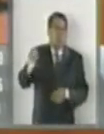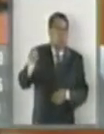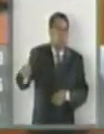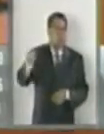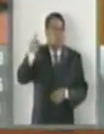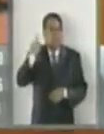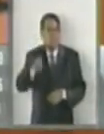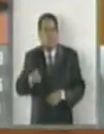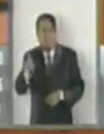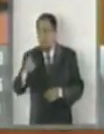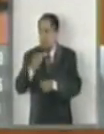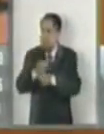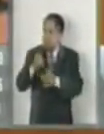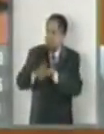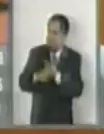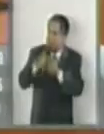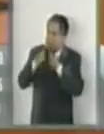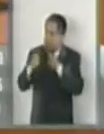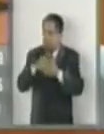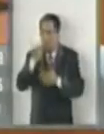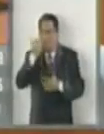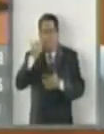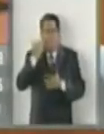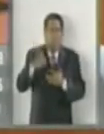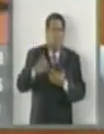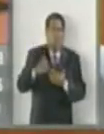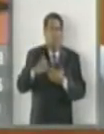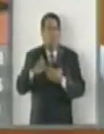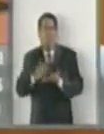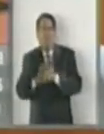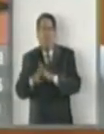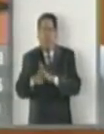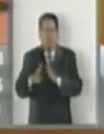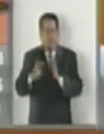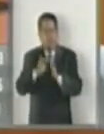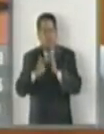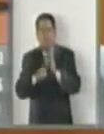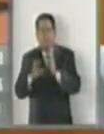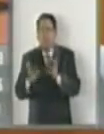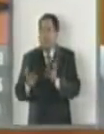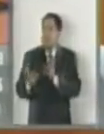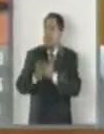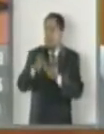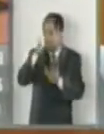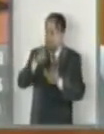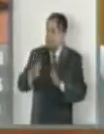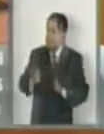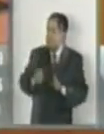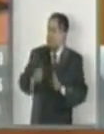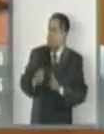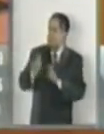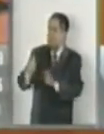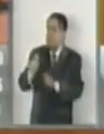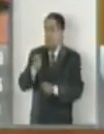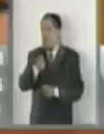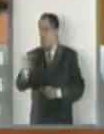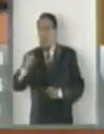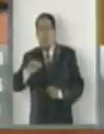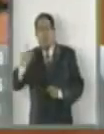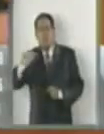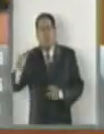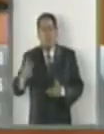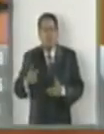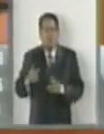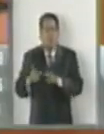que lo que se está discutiendo es tratar de ajustar la normatividad para favorecer a algunos funcionarios